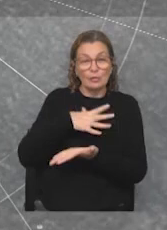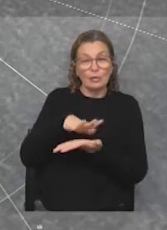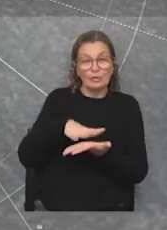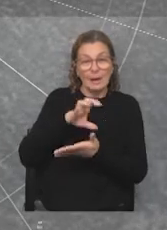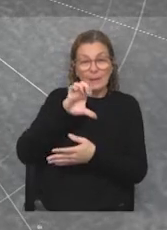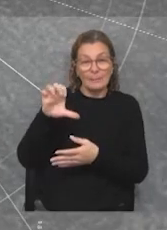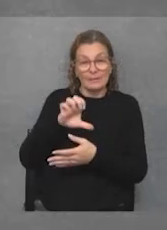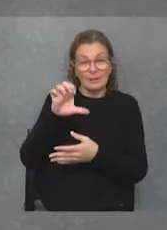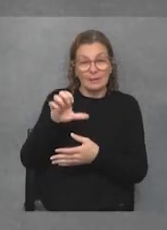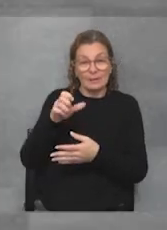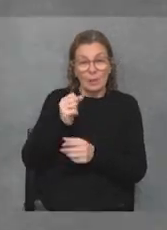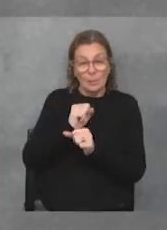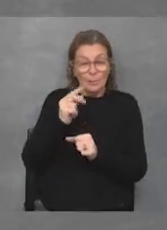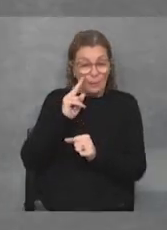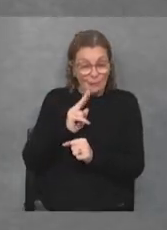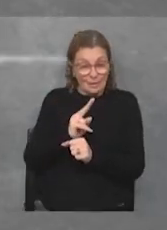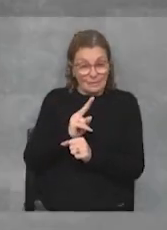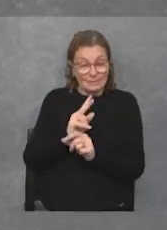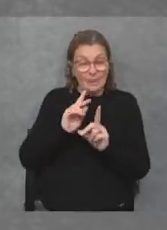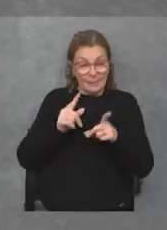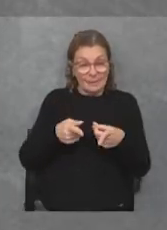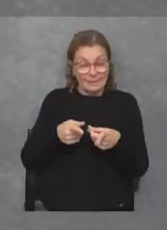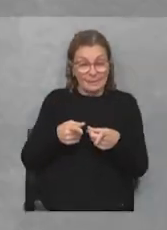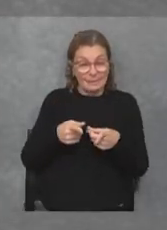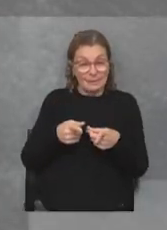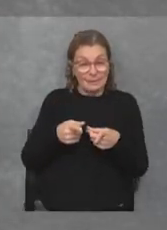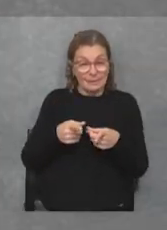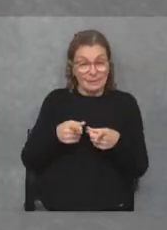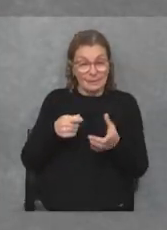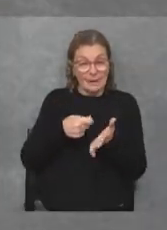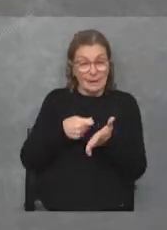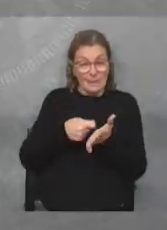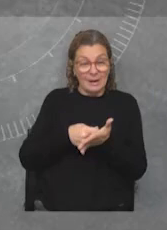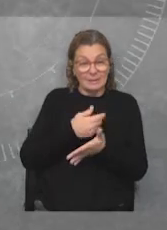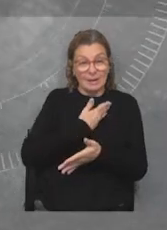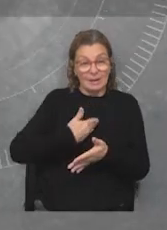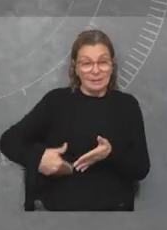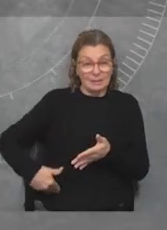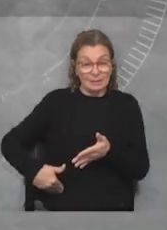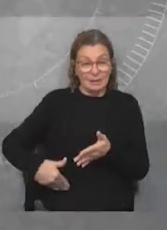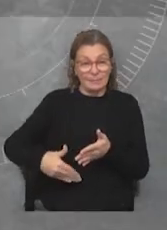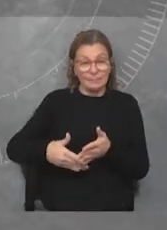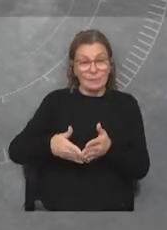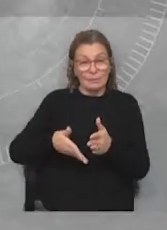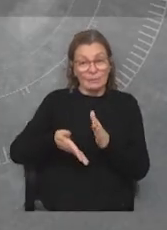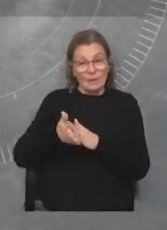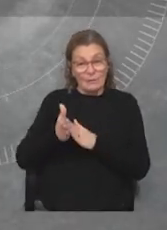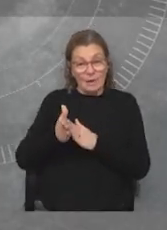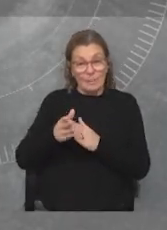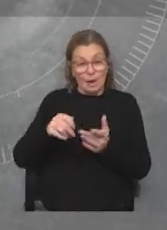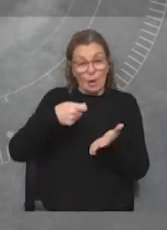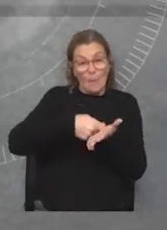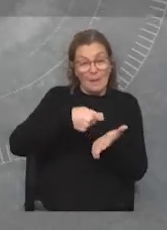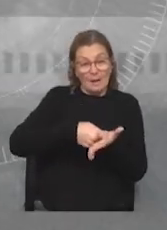empresarial y lo que pemos verificar es que mientras la plata del Estado salía por una caja para comprarle a los